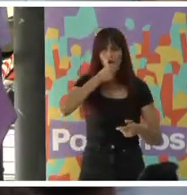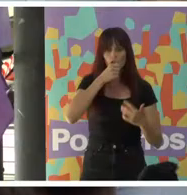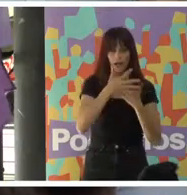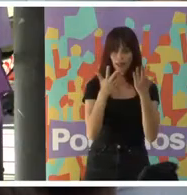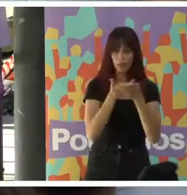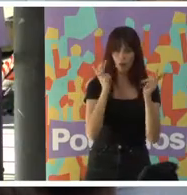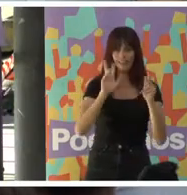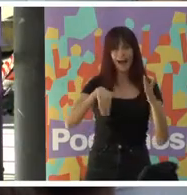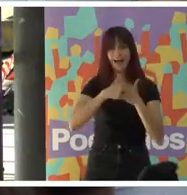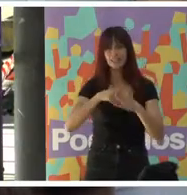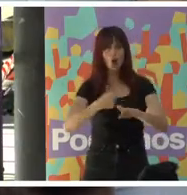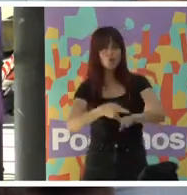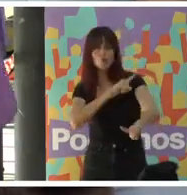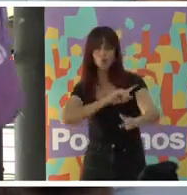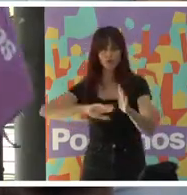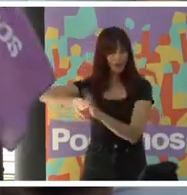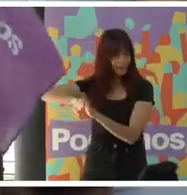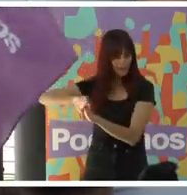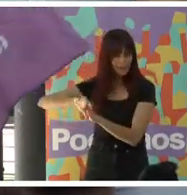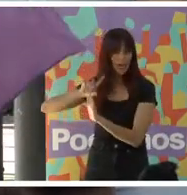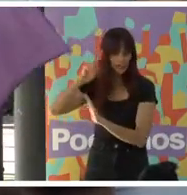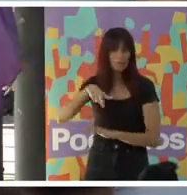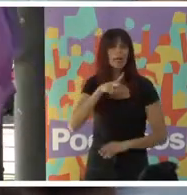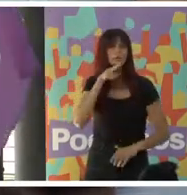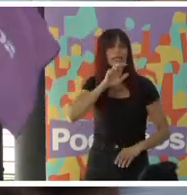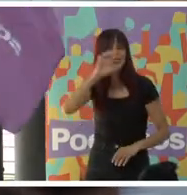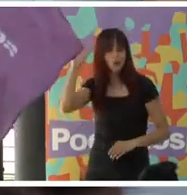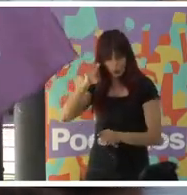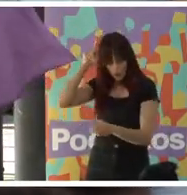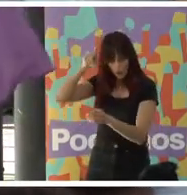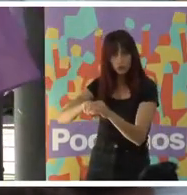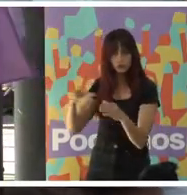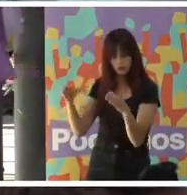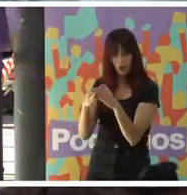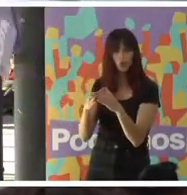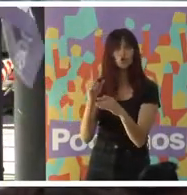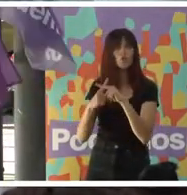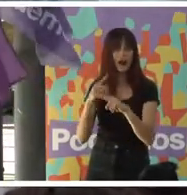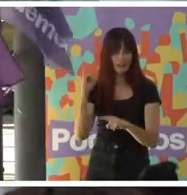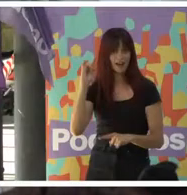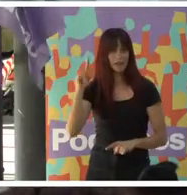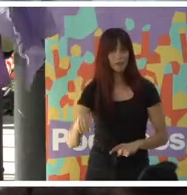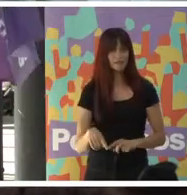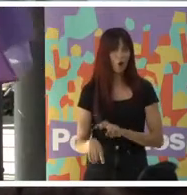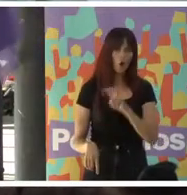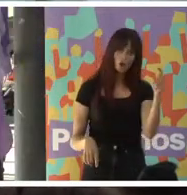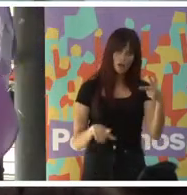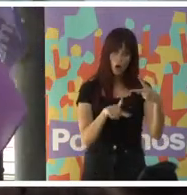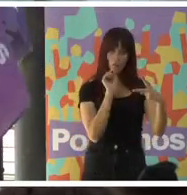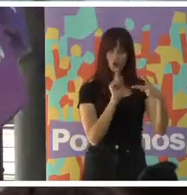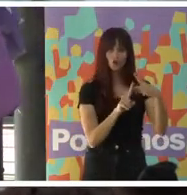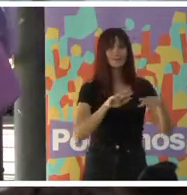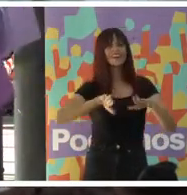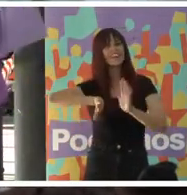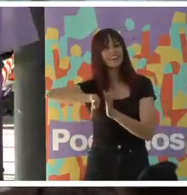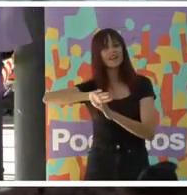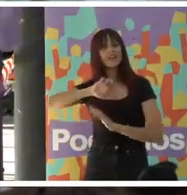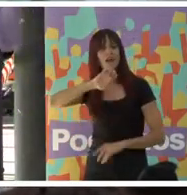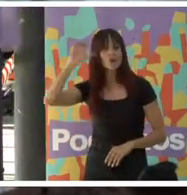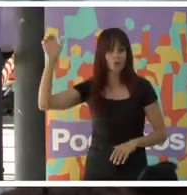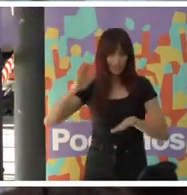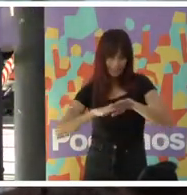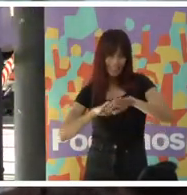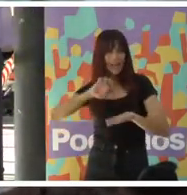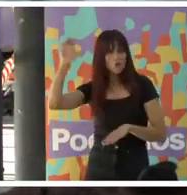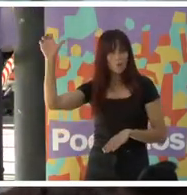socialdemócratas a la ultraderecha, pasando por los verdes europeos, donde está Sumar. Y la otra, que es la izquierda europea, donde van a ir